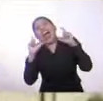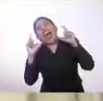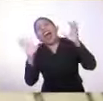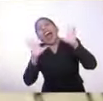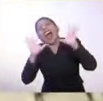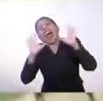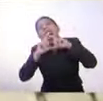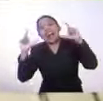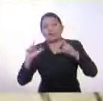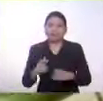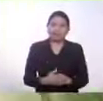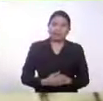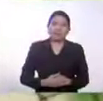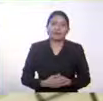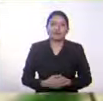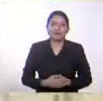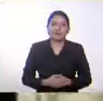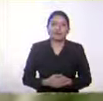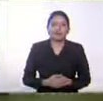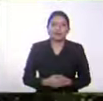¡No!